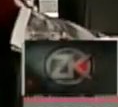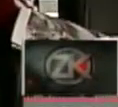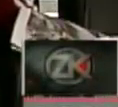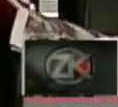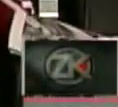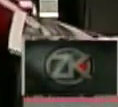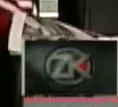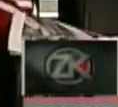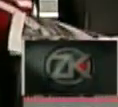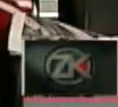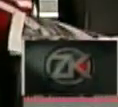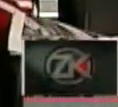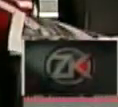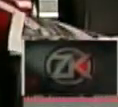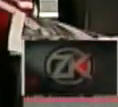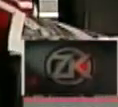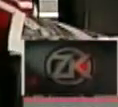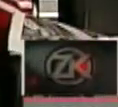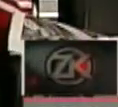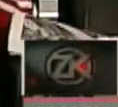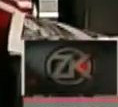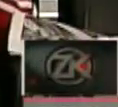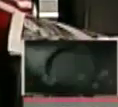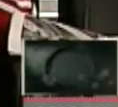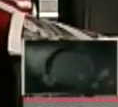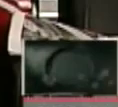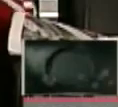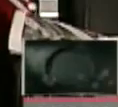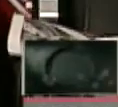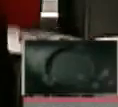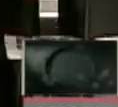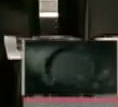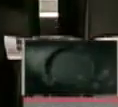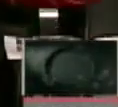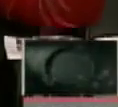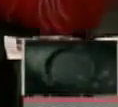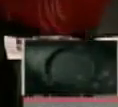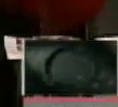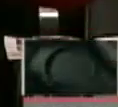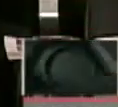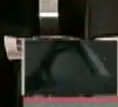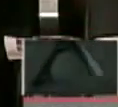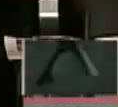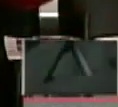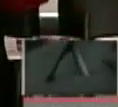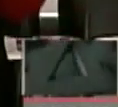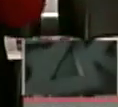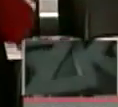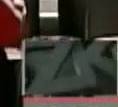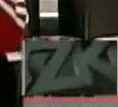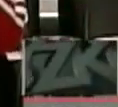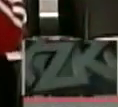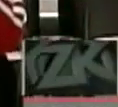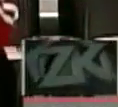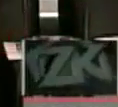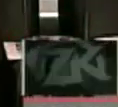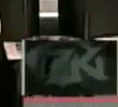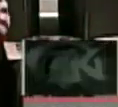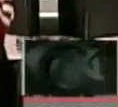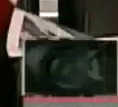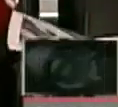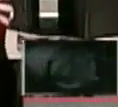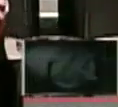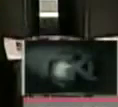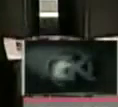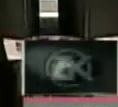miren el desastre que han generado en Argentina. Bueno, habían pedido una persona que fuera, bueno, una especie de